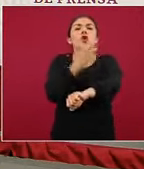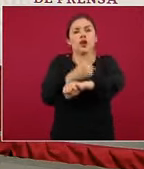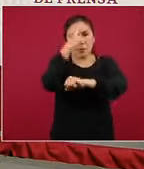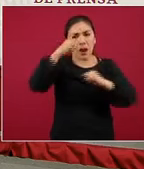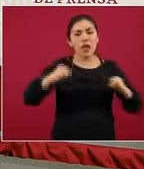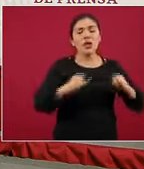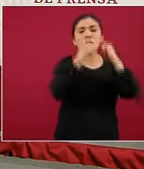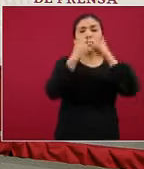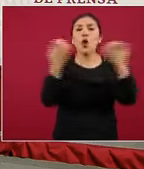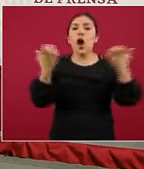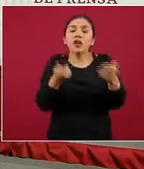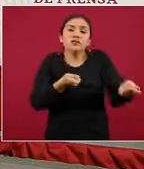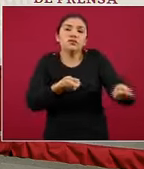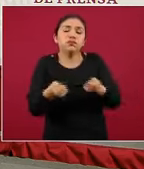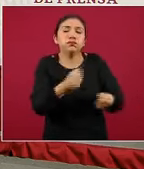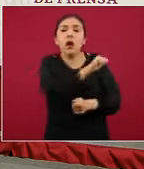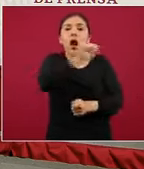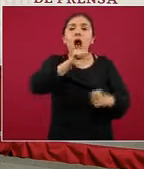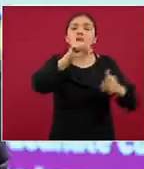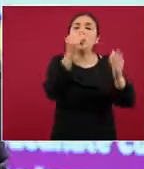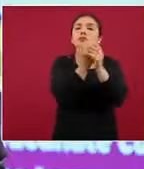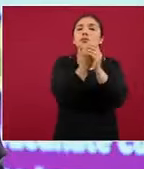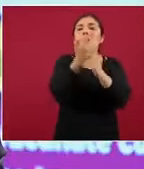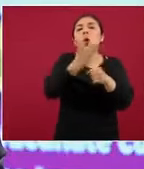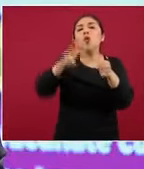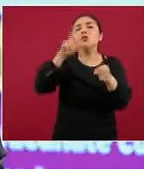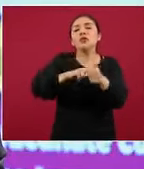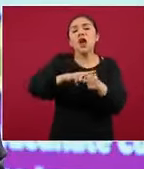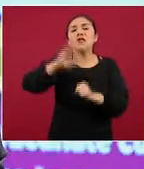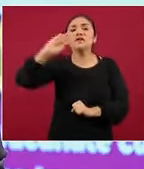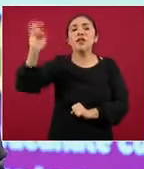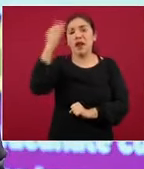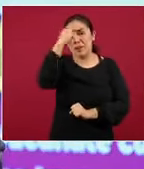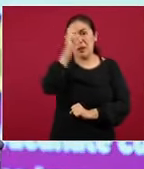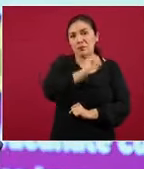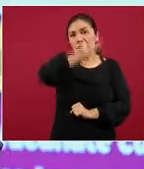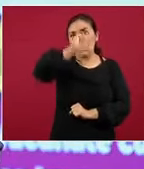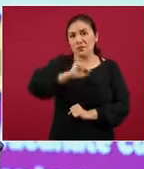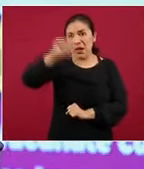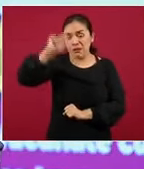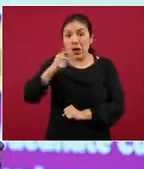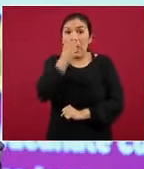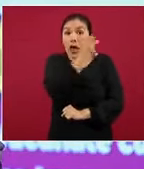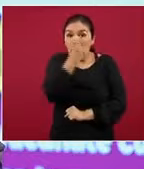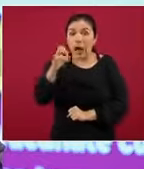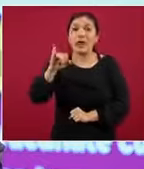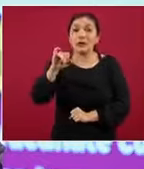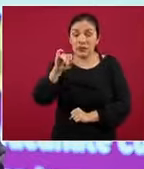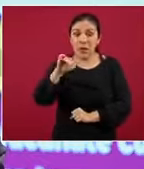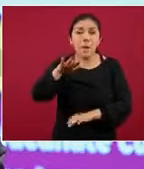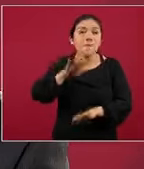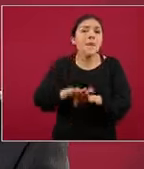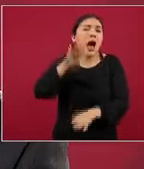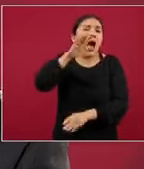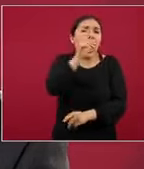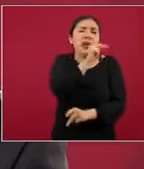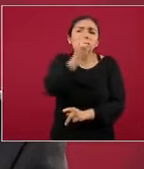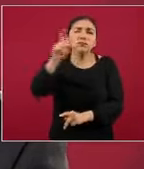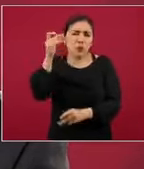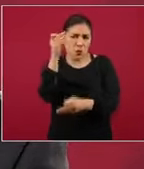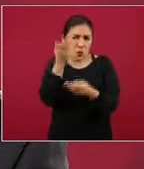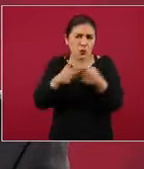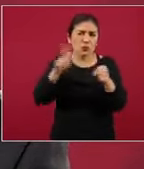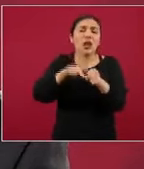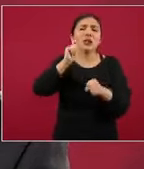que coordina a los hospitales federales de alta especialidad, solamente ahí. La gran mayoría de esos hospitales son